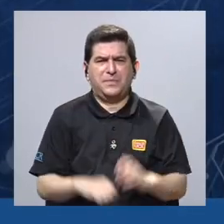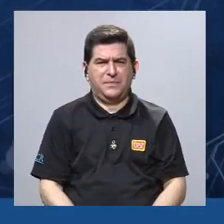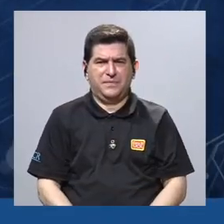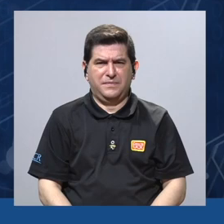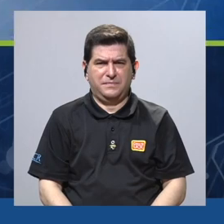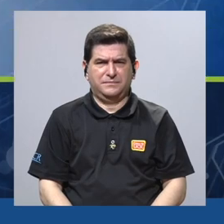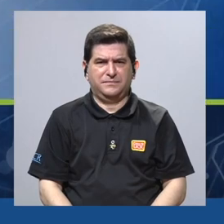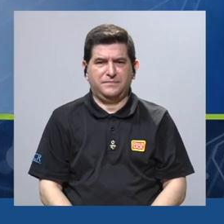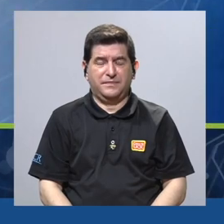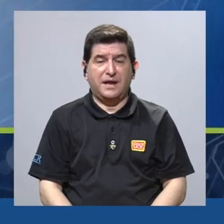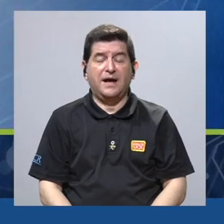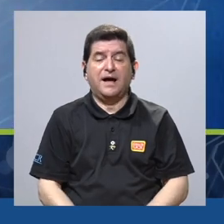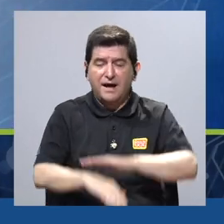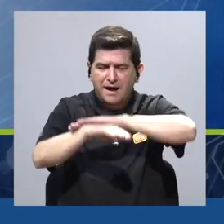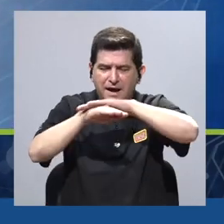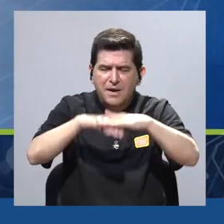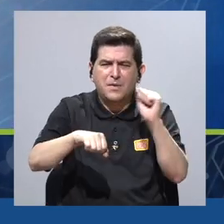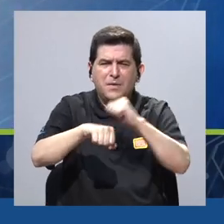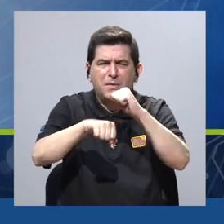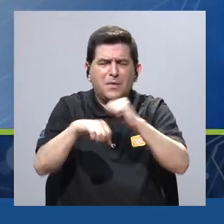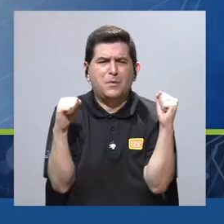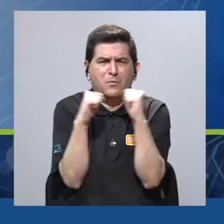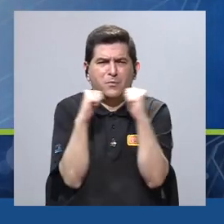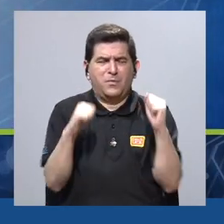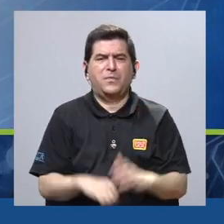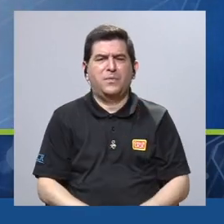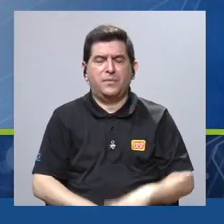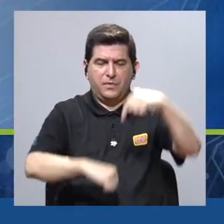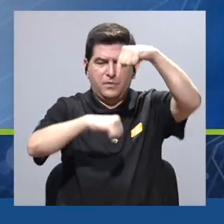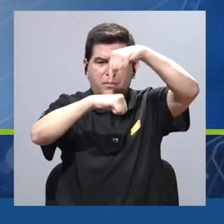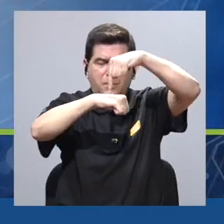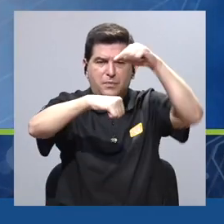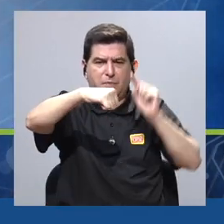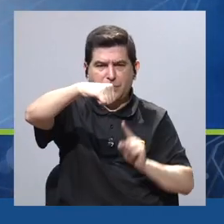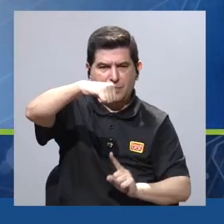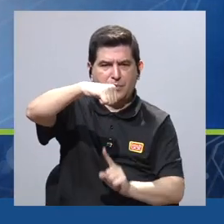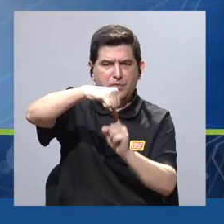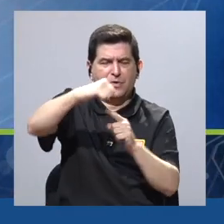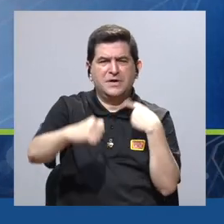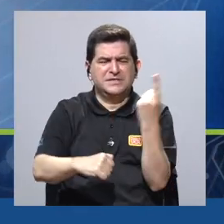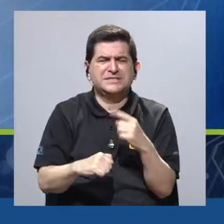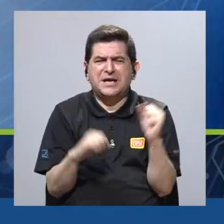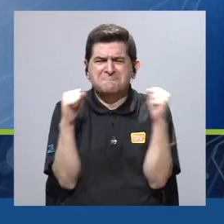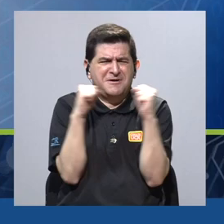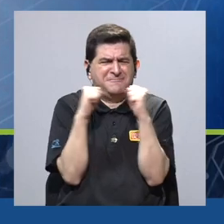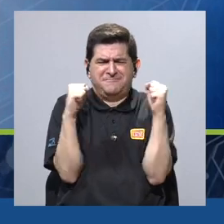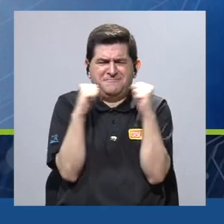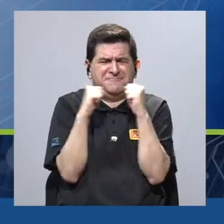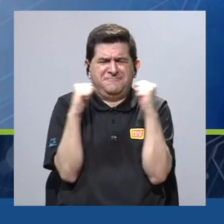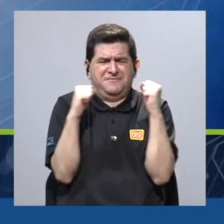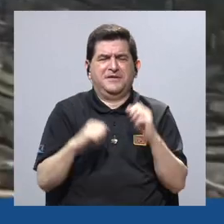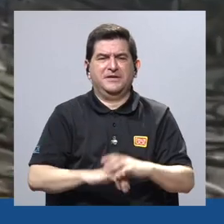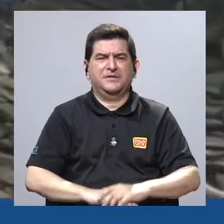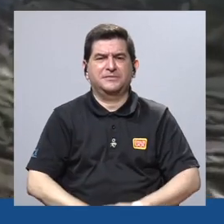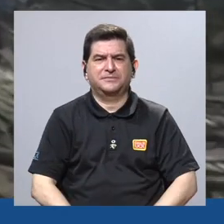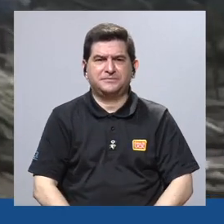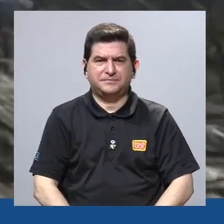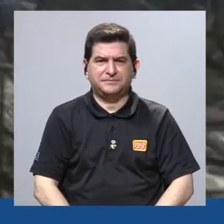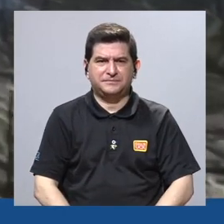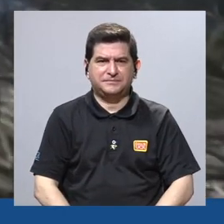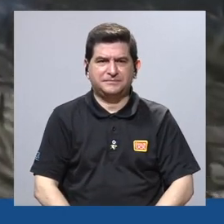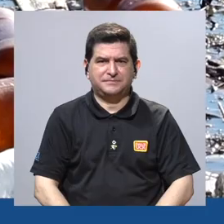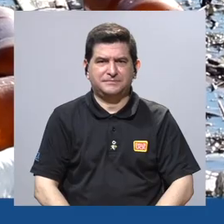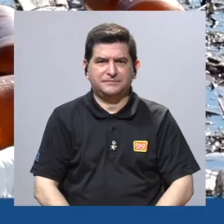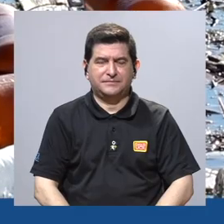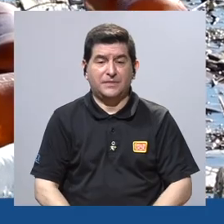Se conoce como permafrost a la capa del suelo que está permanentemente congelada en las regiones polares. Como